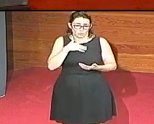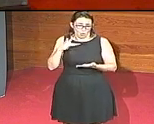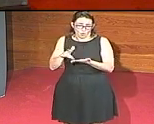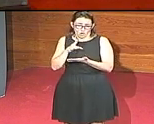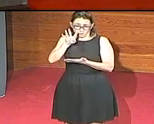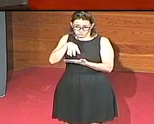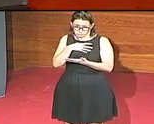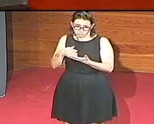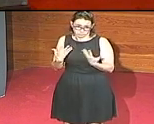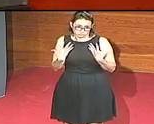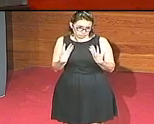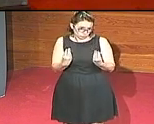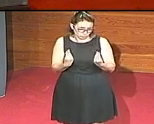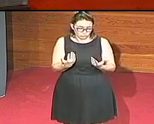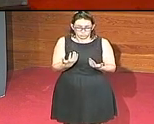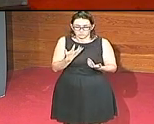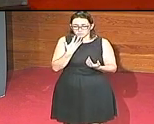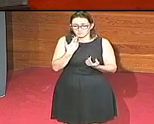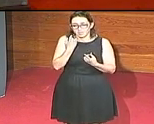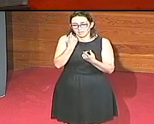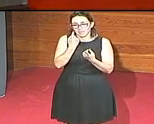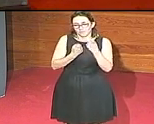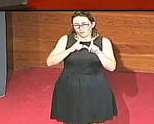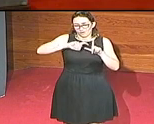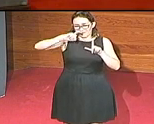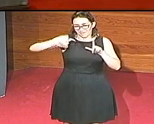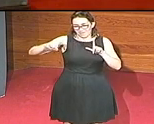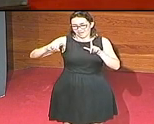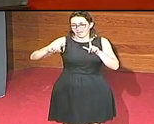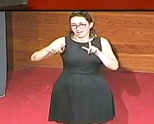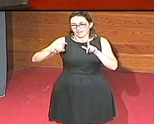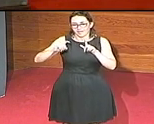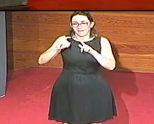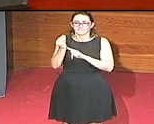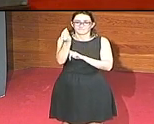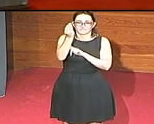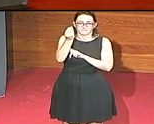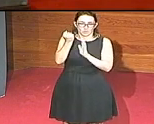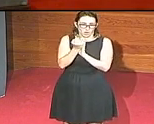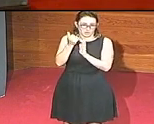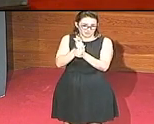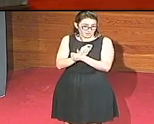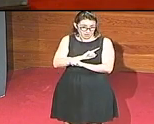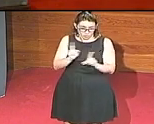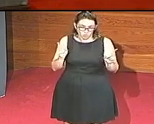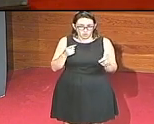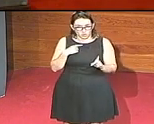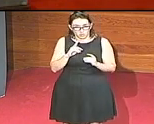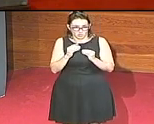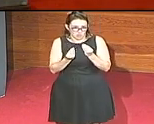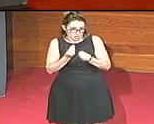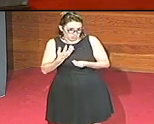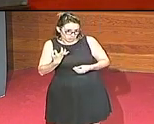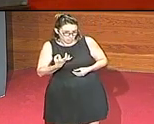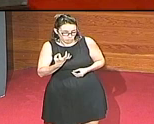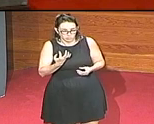en esta infografía no figurativa que a mí no me gusta mucho pero que también tengo que hacerla claro porque toca hacer esto pero toca hacerlo también nos enseñan